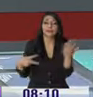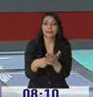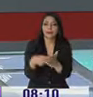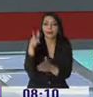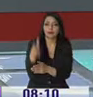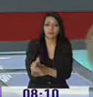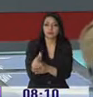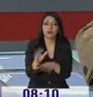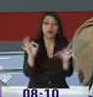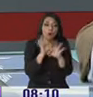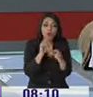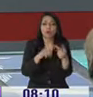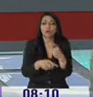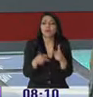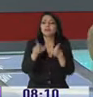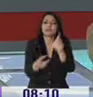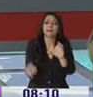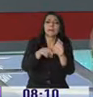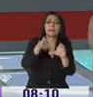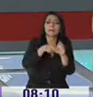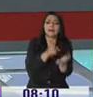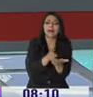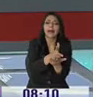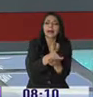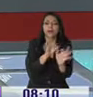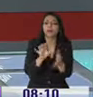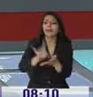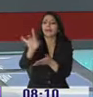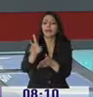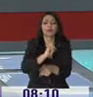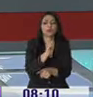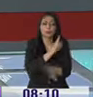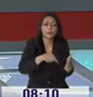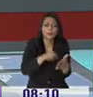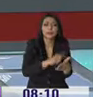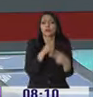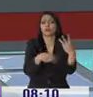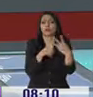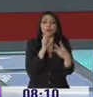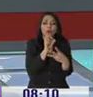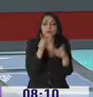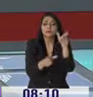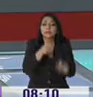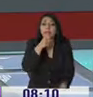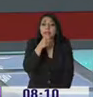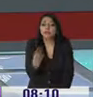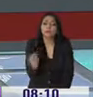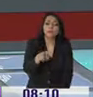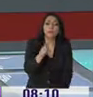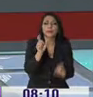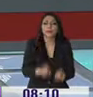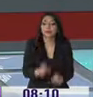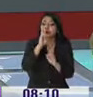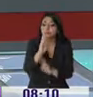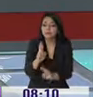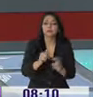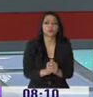No vamos a recoger a la gente en la media calle, ni les vamos a dejar en la media calle. Vamos a recoger a los ancianos porque se merecen, a